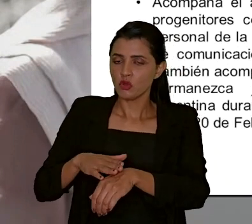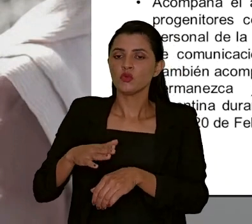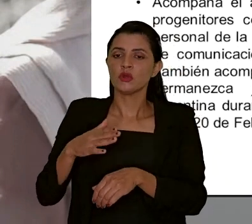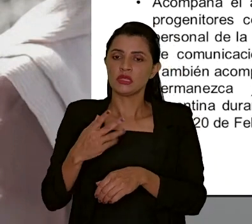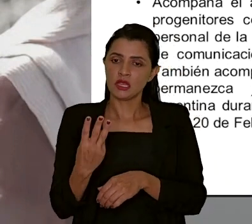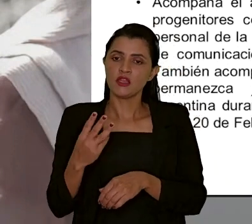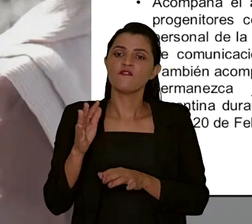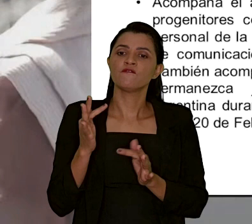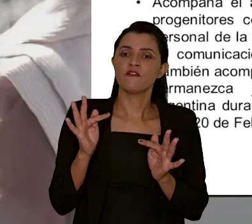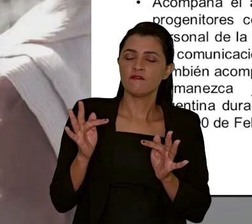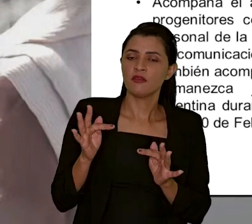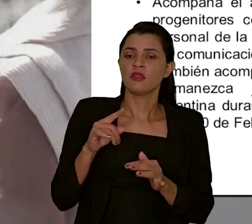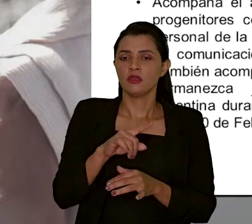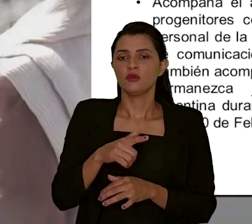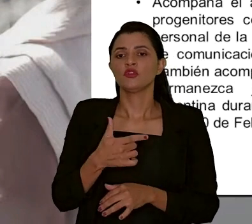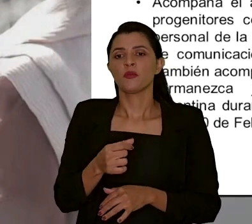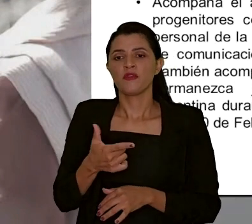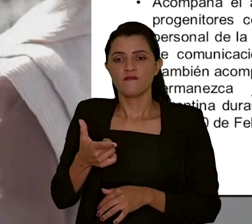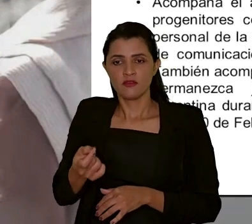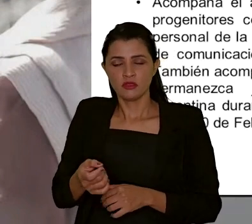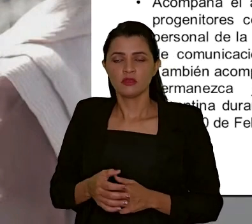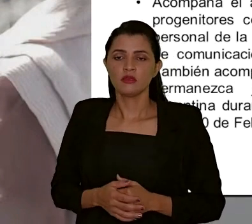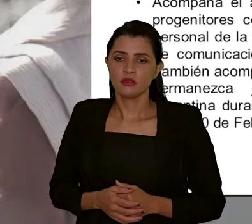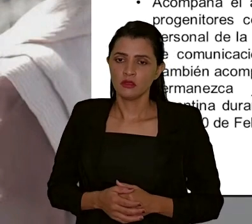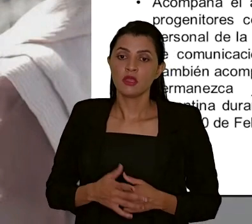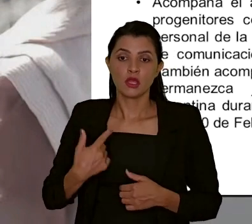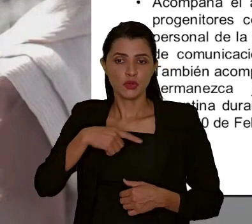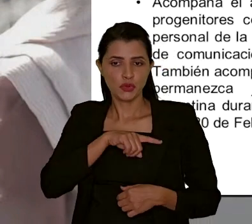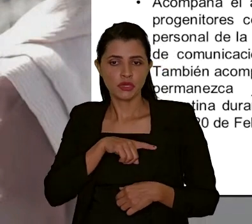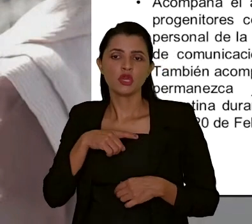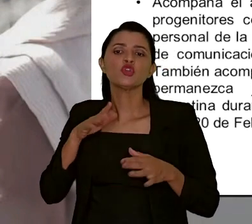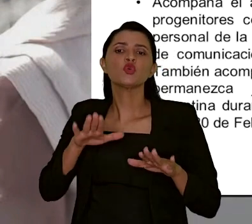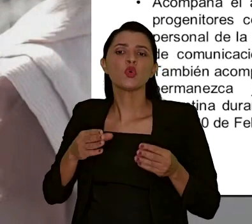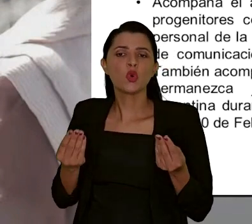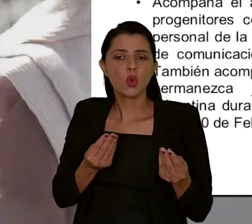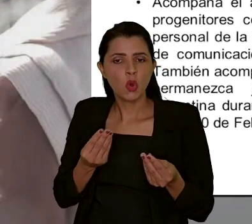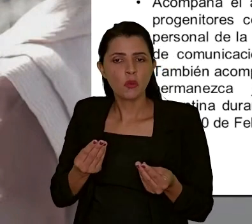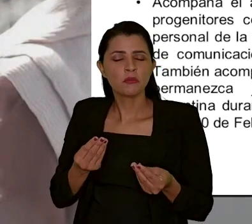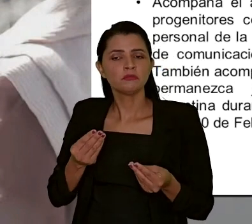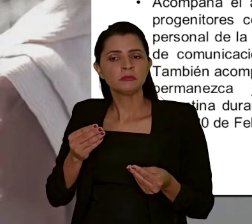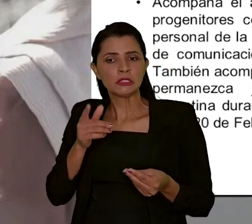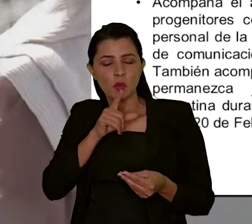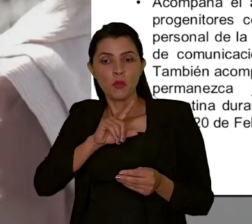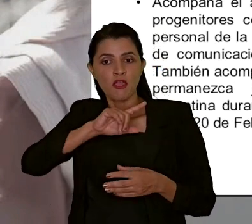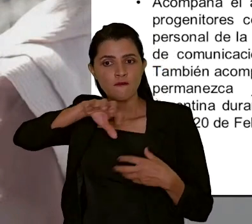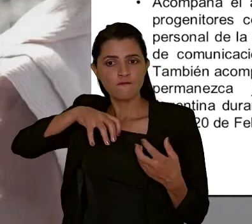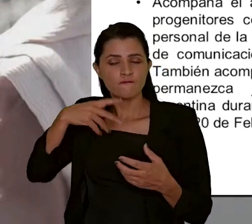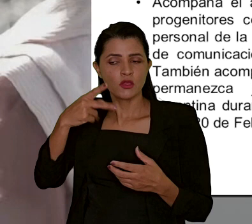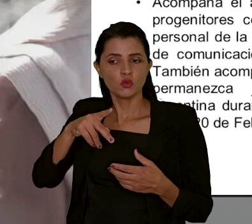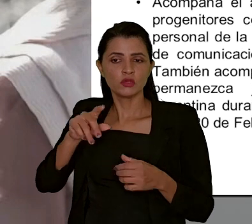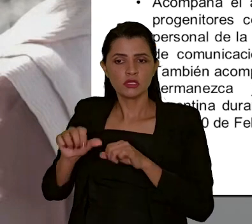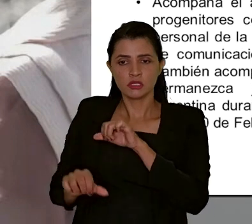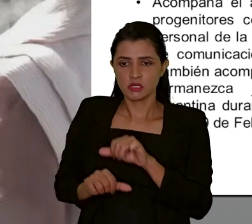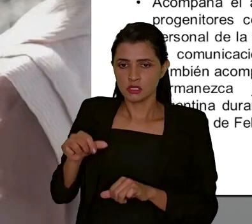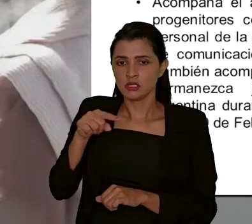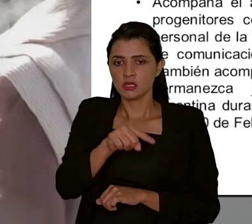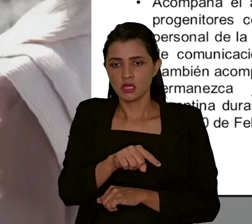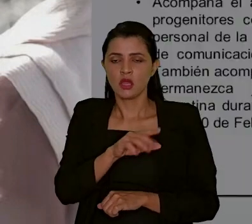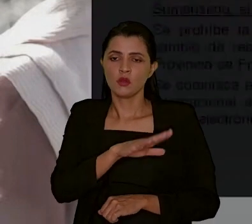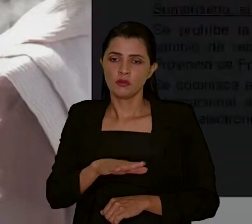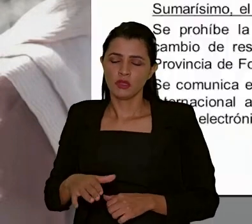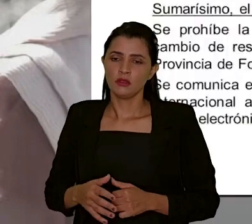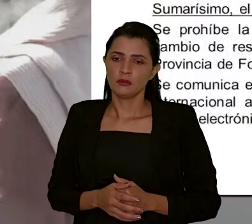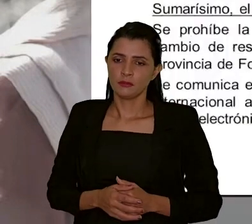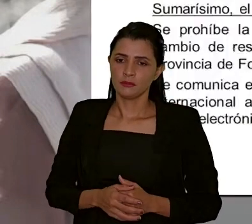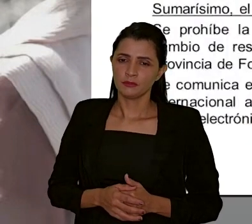febrero del 2020, por lo que estamos en una supuesta retención indebida, no traslado ilícito.